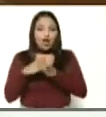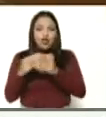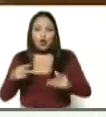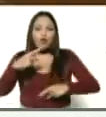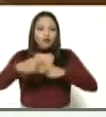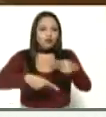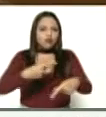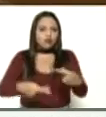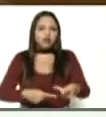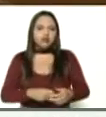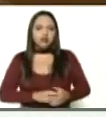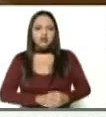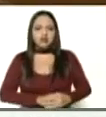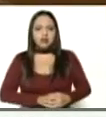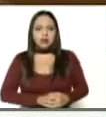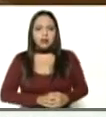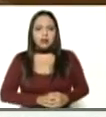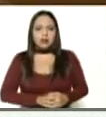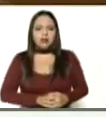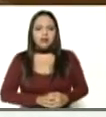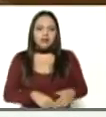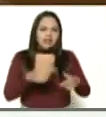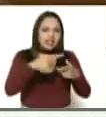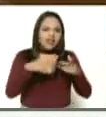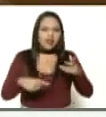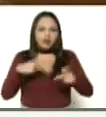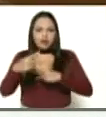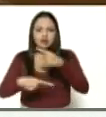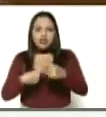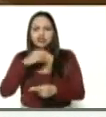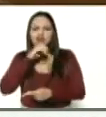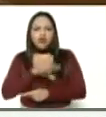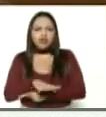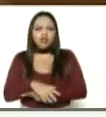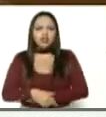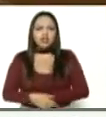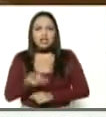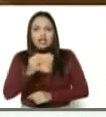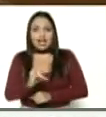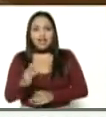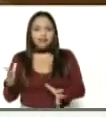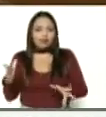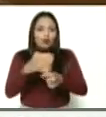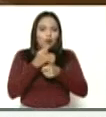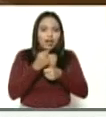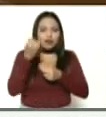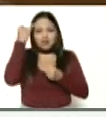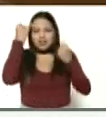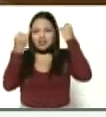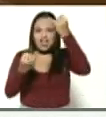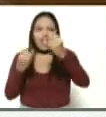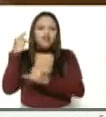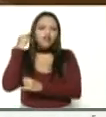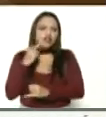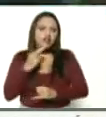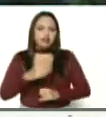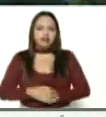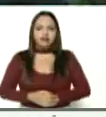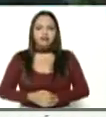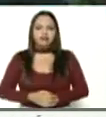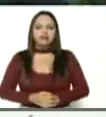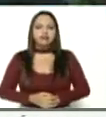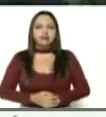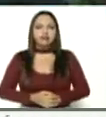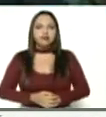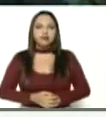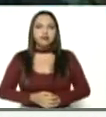proceso, diversos procesos históricos que se fueron dando, tomando en baluarte las ideas bolivarianas, ¿no? Y